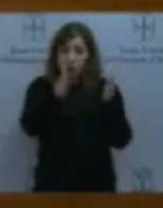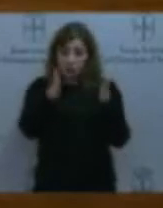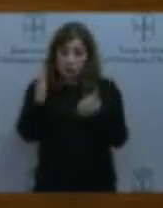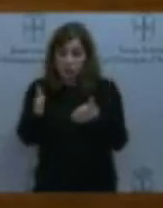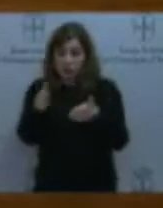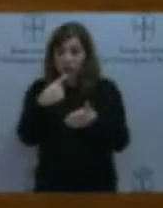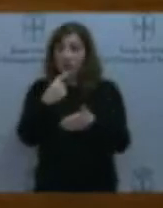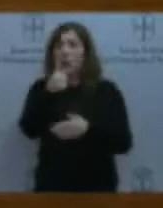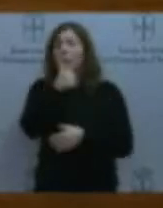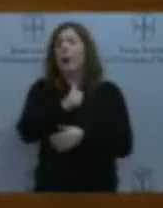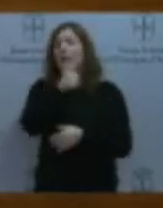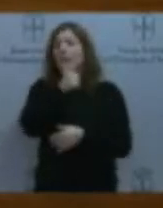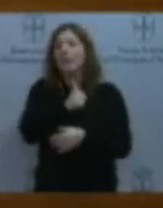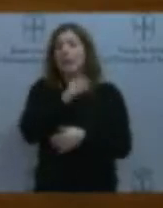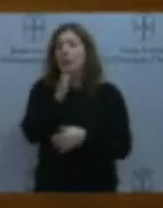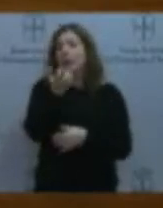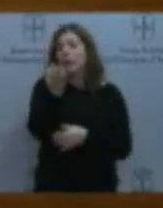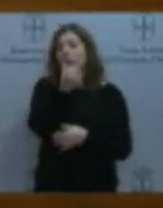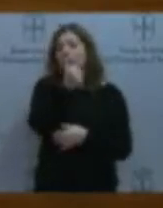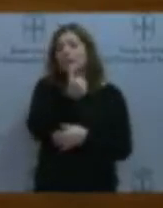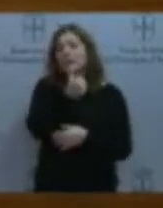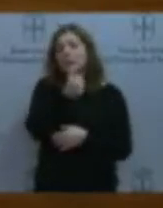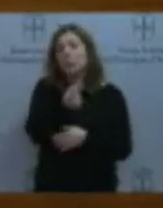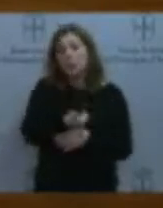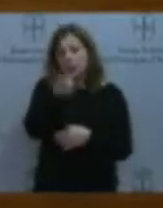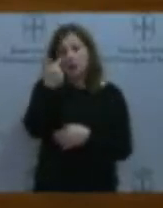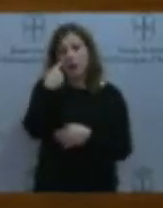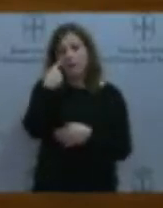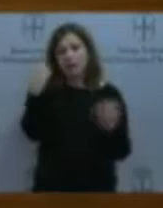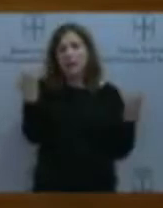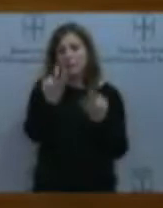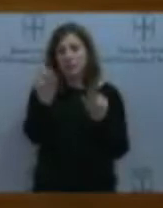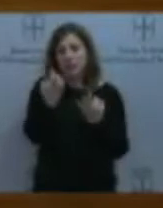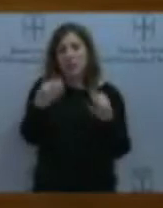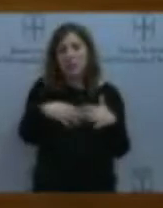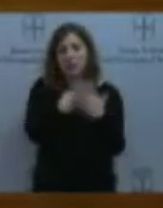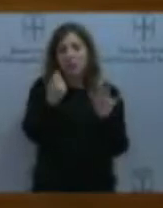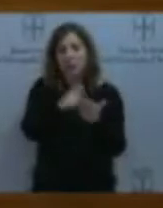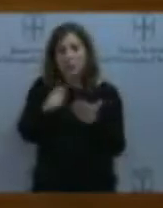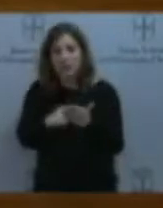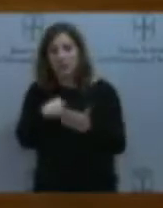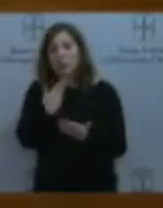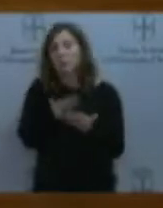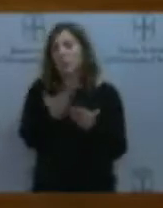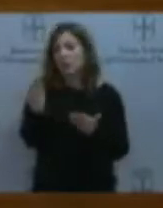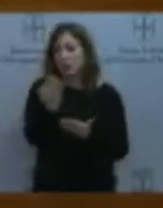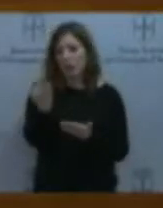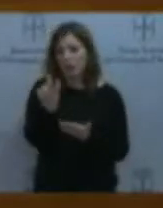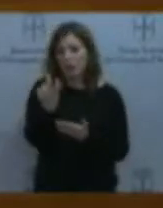pedir paciencia, que aguanten un poquito más, a ver qué pasa en estos 19 meses, yo le pido que